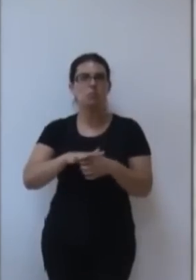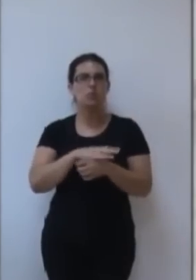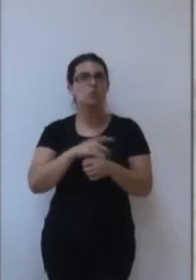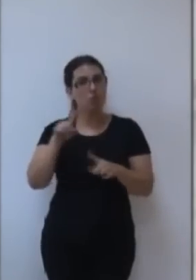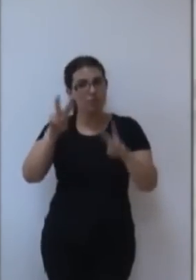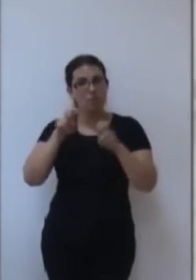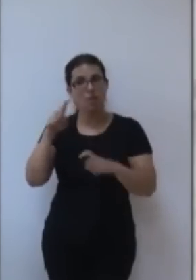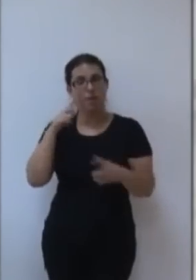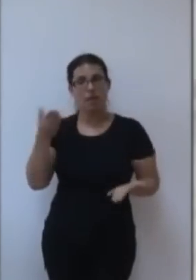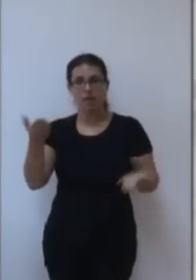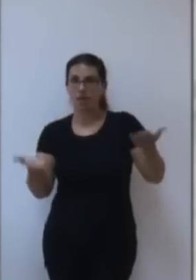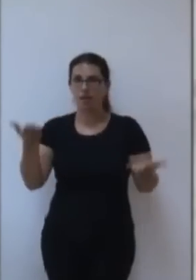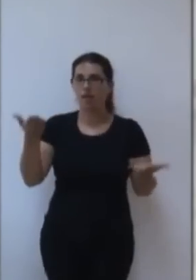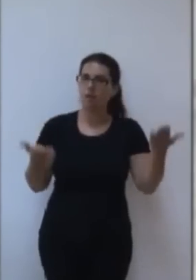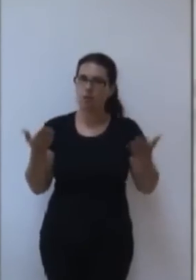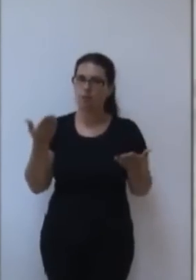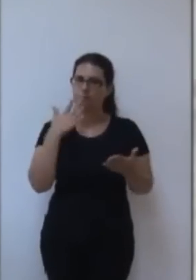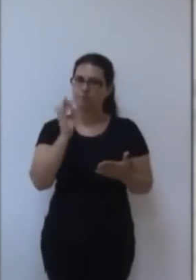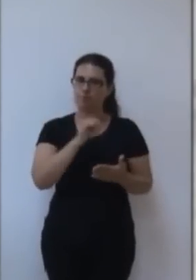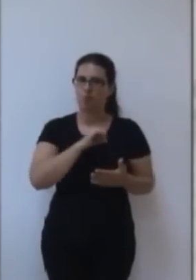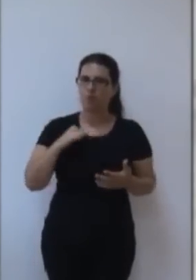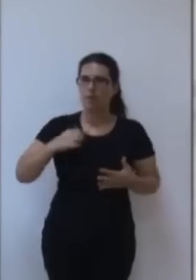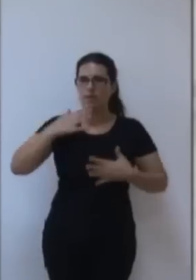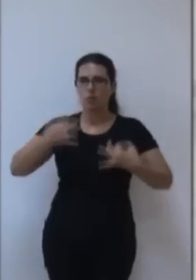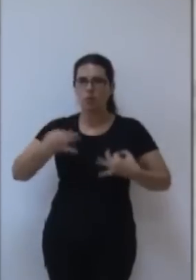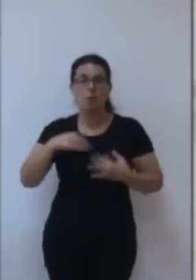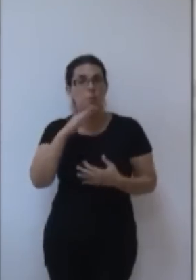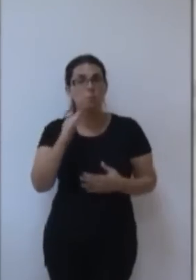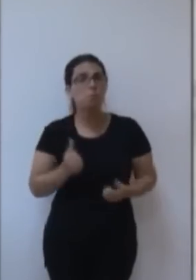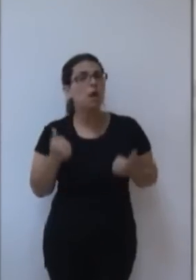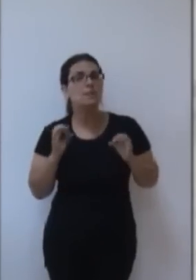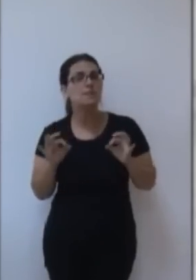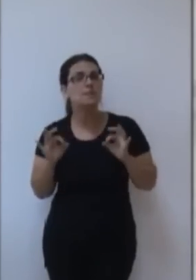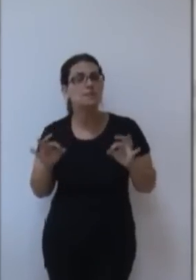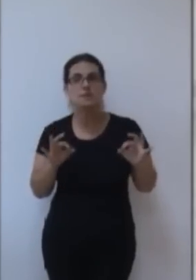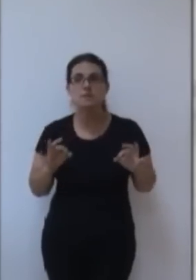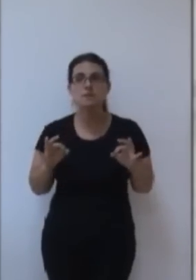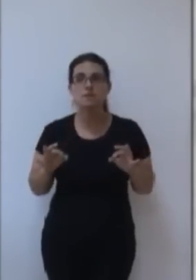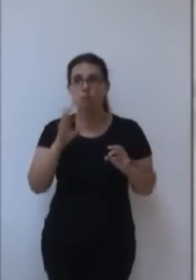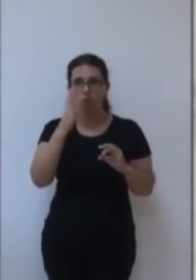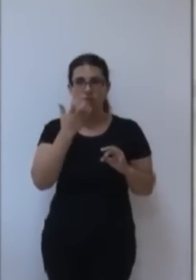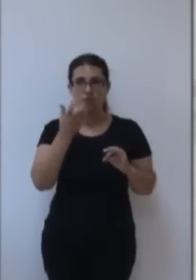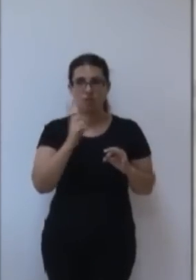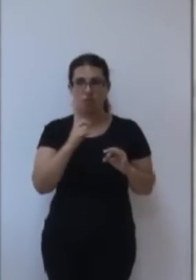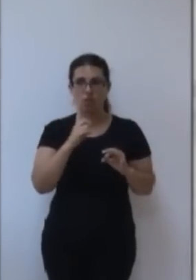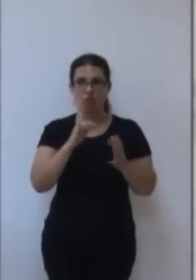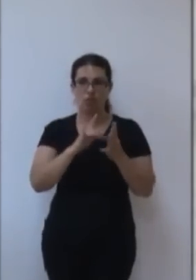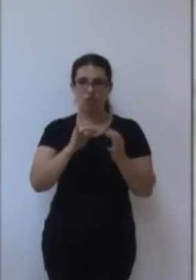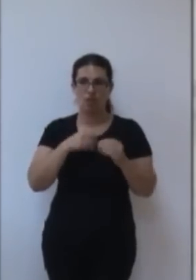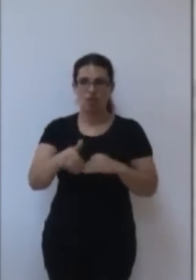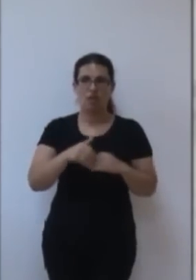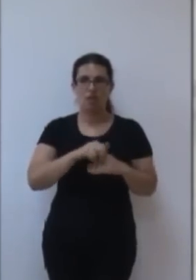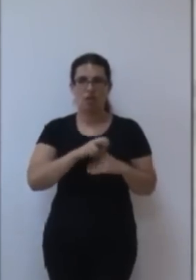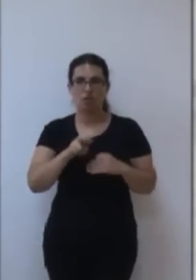equilibrio es perfectamente el tema de privacidad, seguridad. Una cosilla más que queréis comentar sobre esto, porque así lo sacaremos en las ciudades inteligentes para